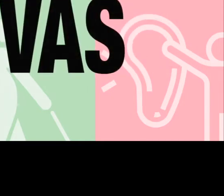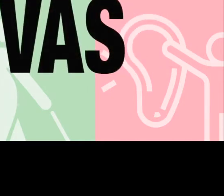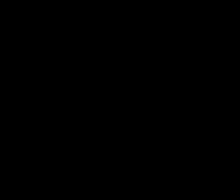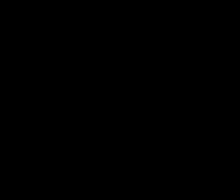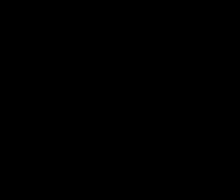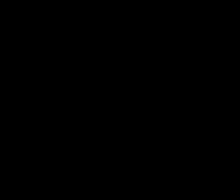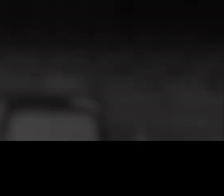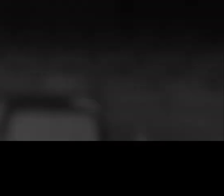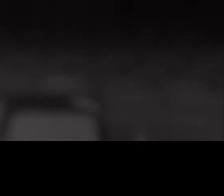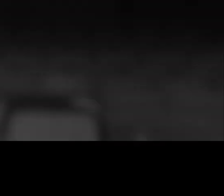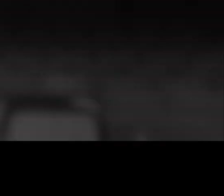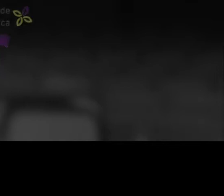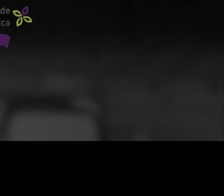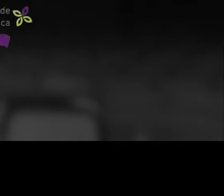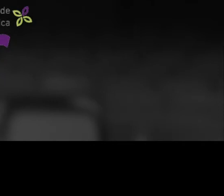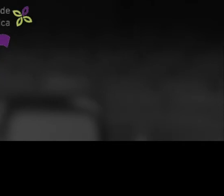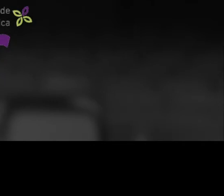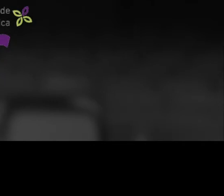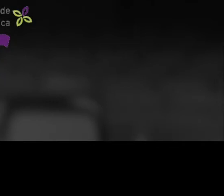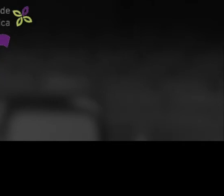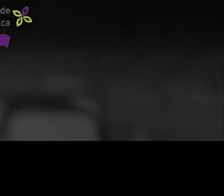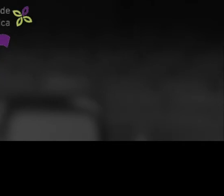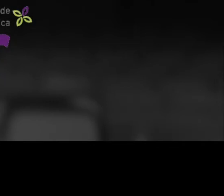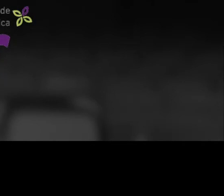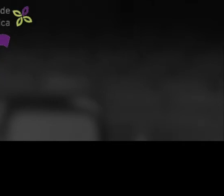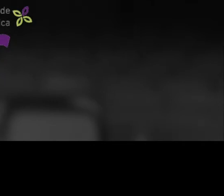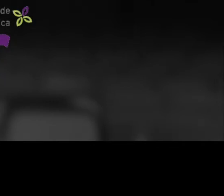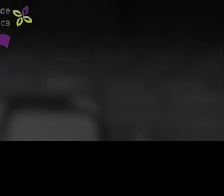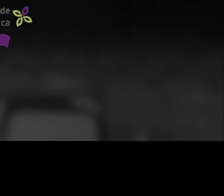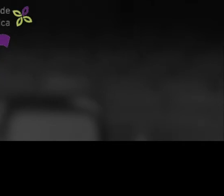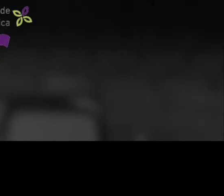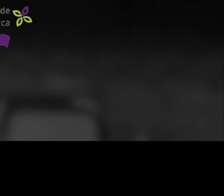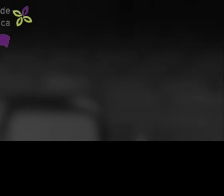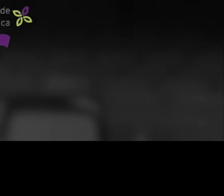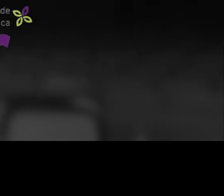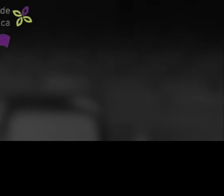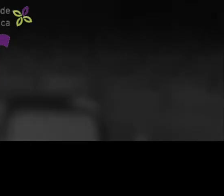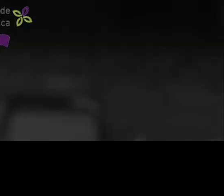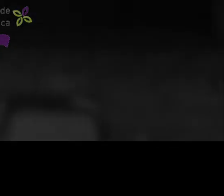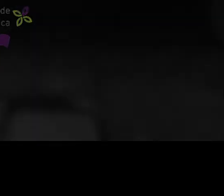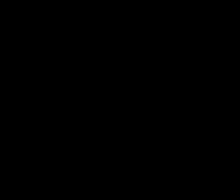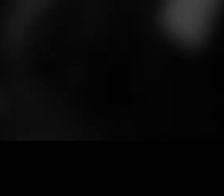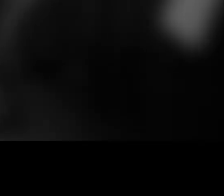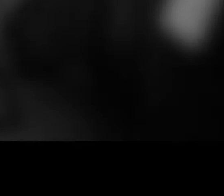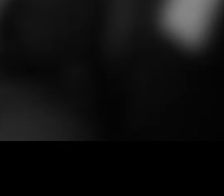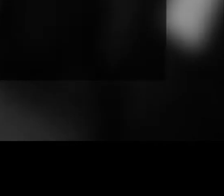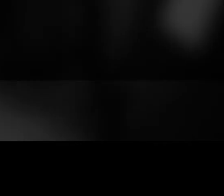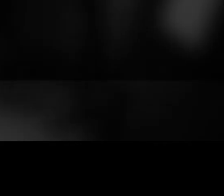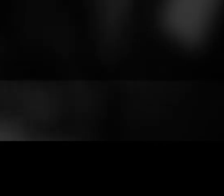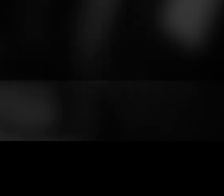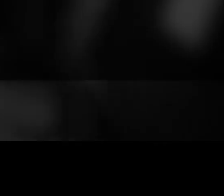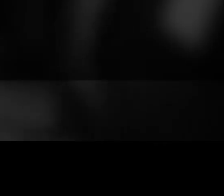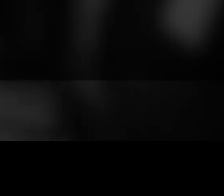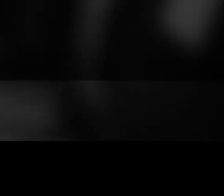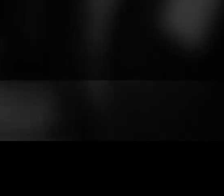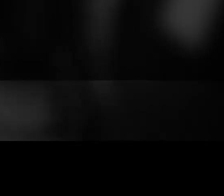Sobre fondo oscuro. Diversidad. FEDER, Federación Española de Enfermedades Raras. Texto sobreimpreso. Desde